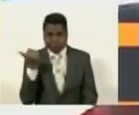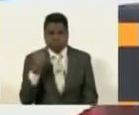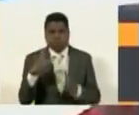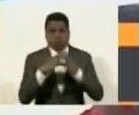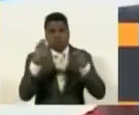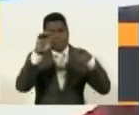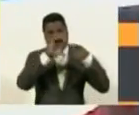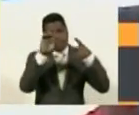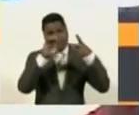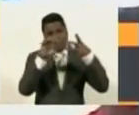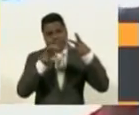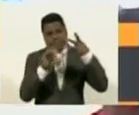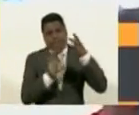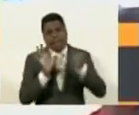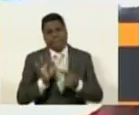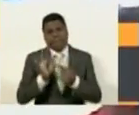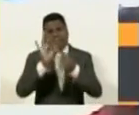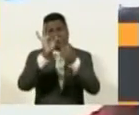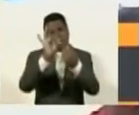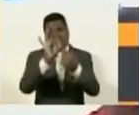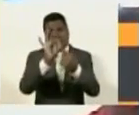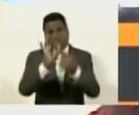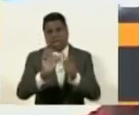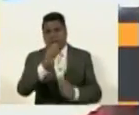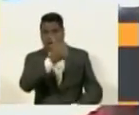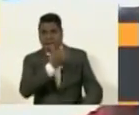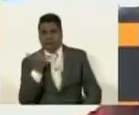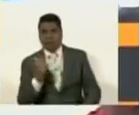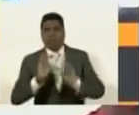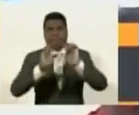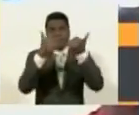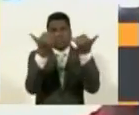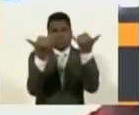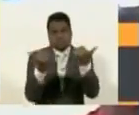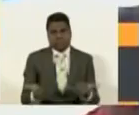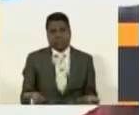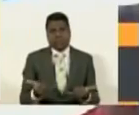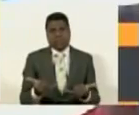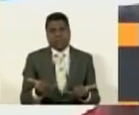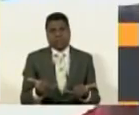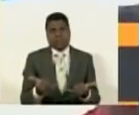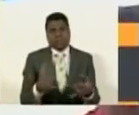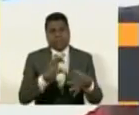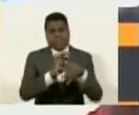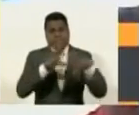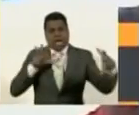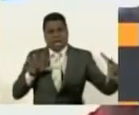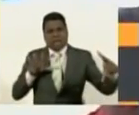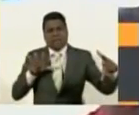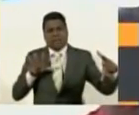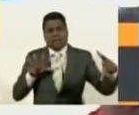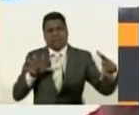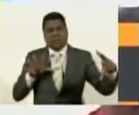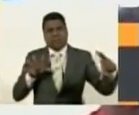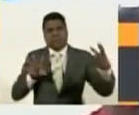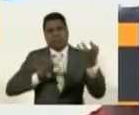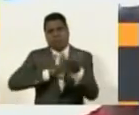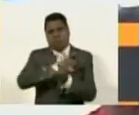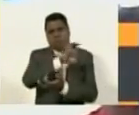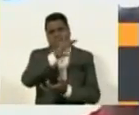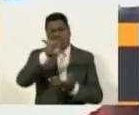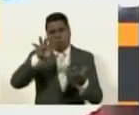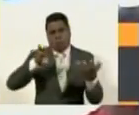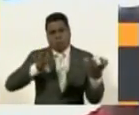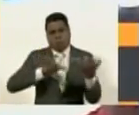especial que ya ellos comenzaron a desligarse de la violencia.